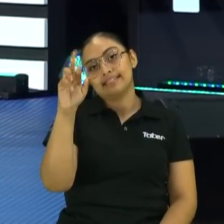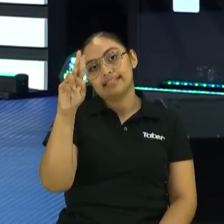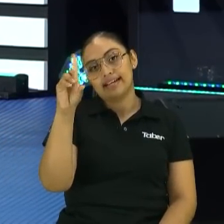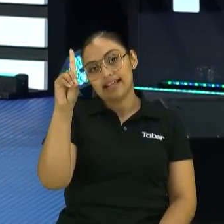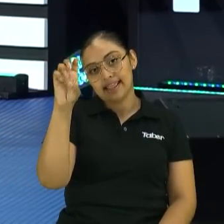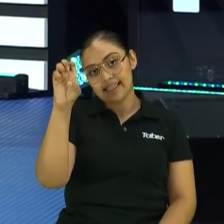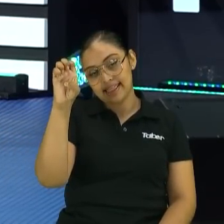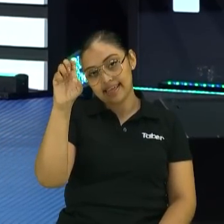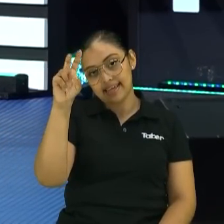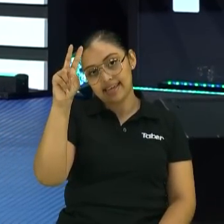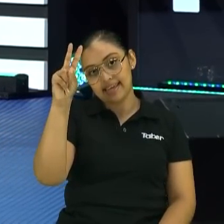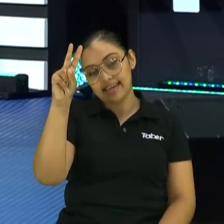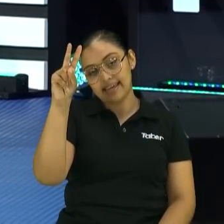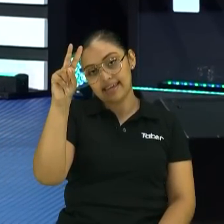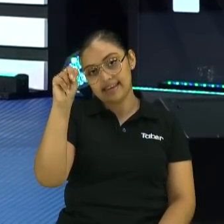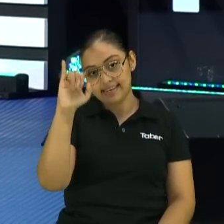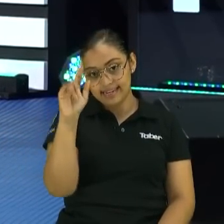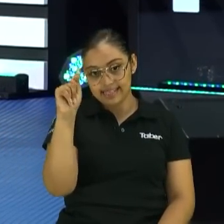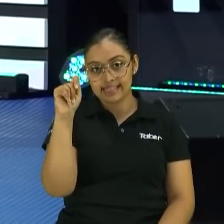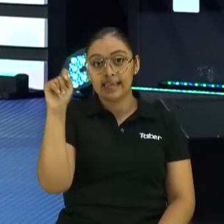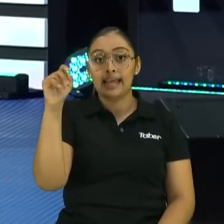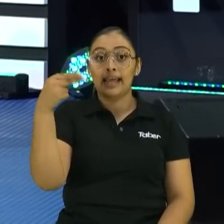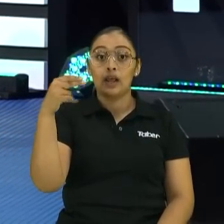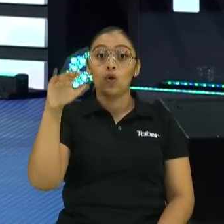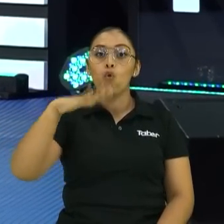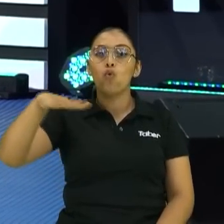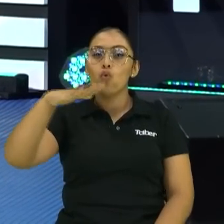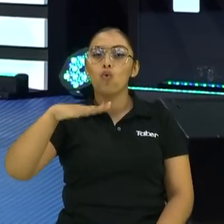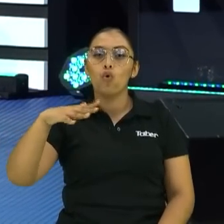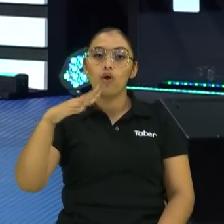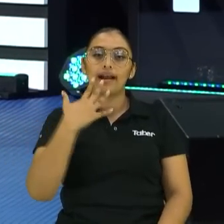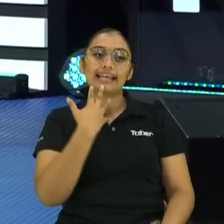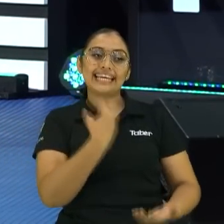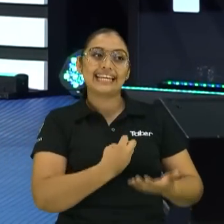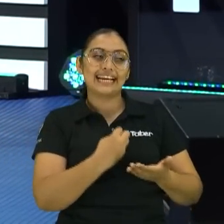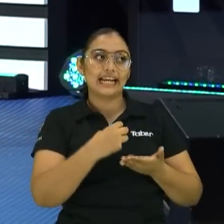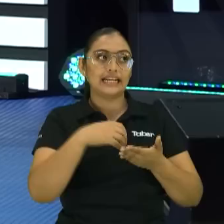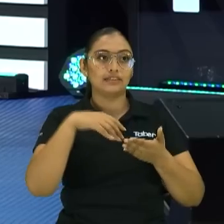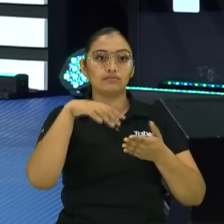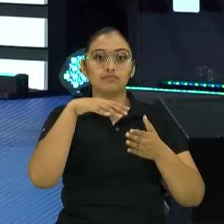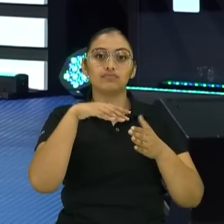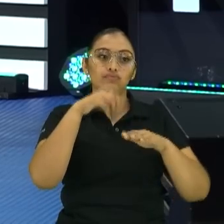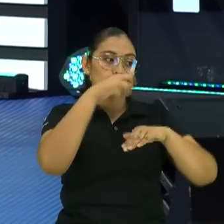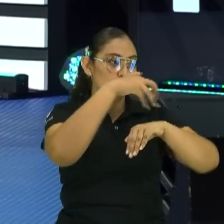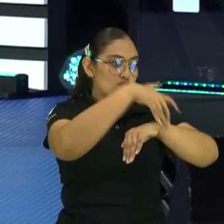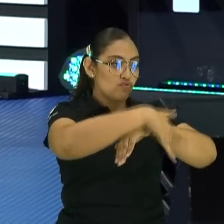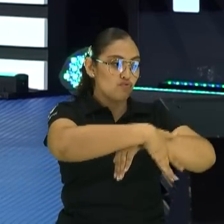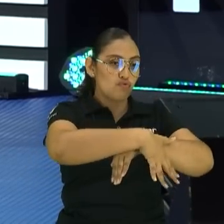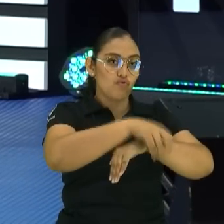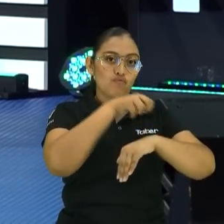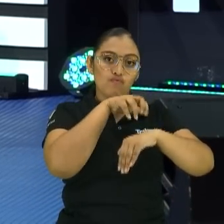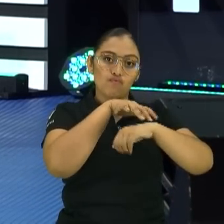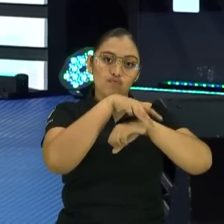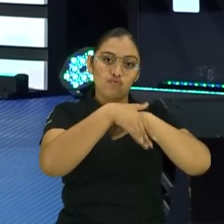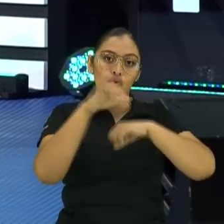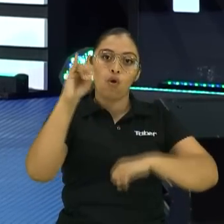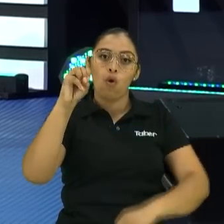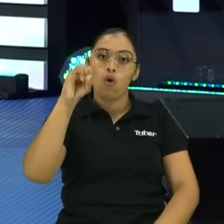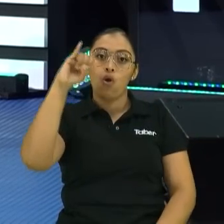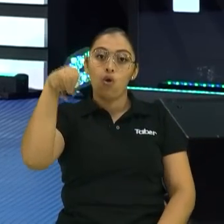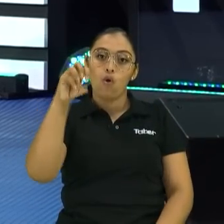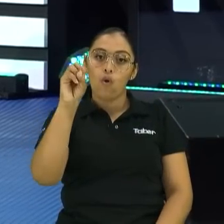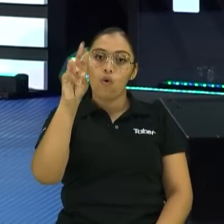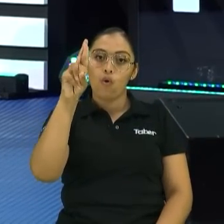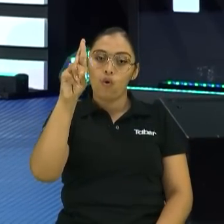bautizó Jesús no es una de las vertientes del río Jordán el río Jordán tiene varias vertientes Y si queremos ser muy teológicos